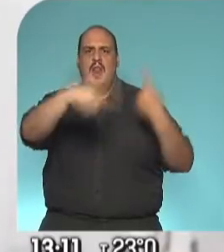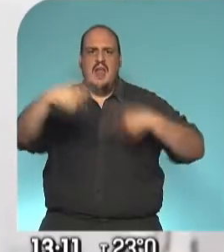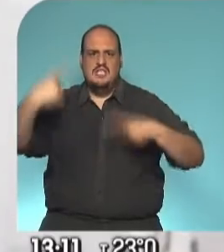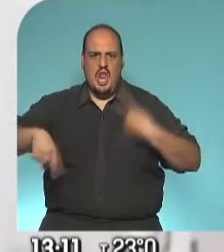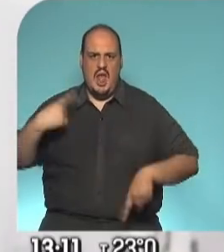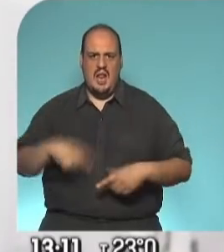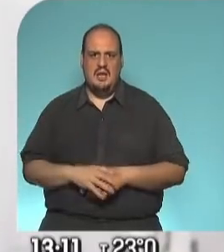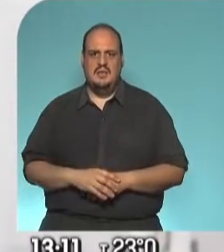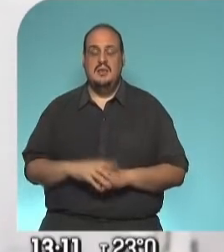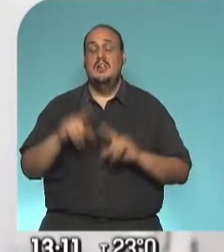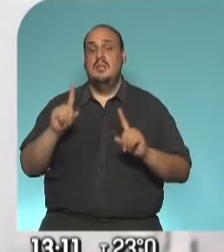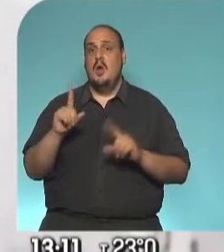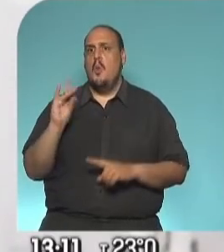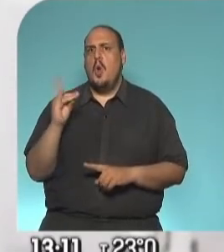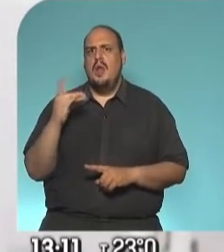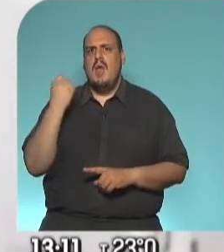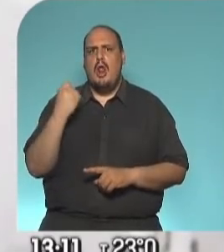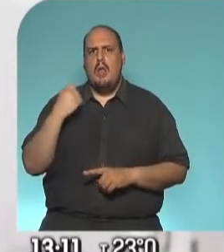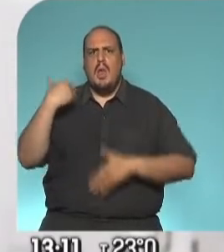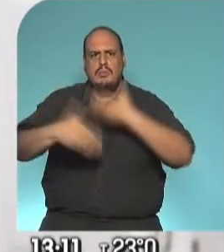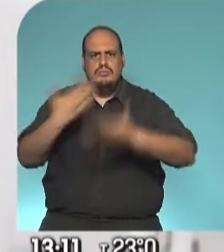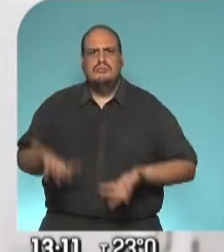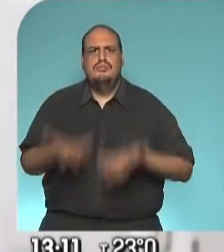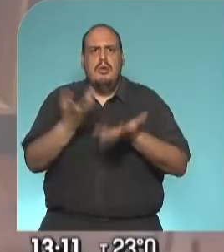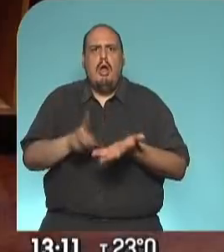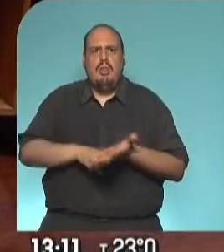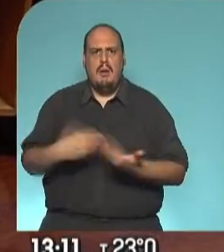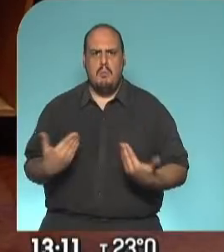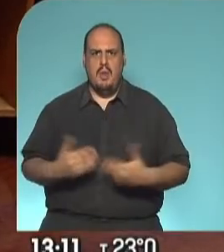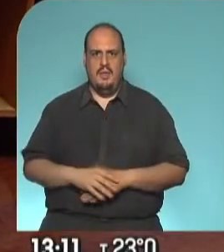presidente, nuevamente Bolivia crecerá económicamente.